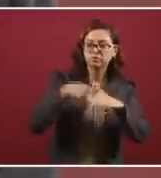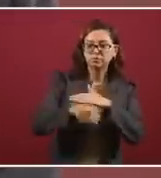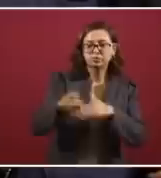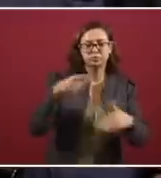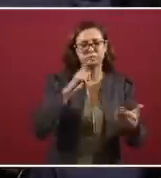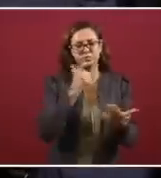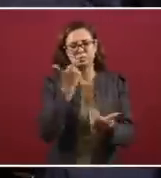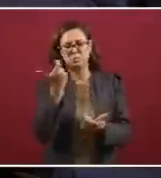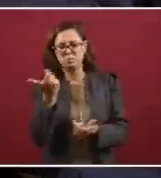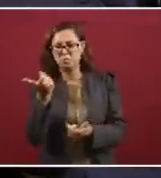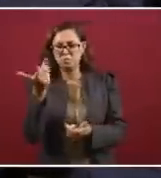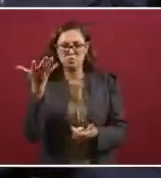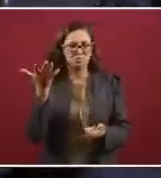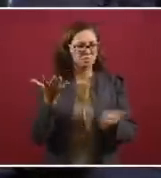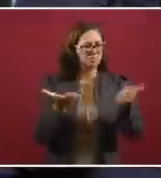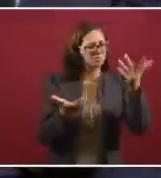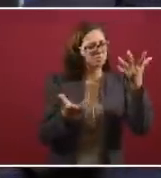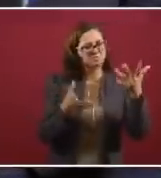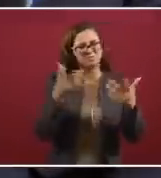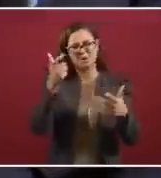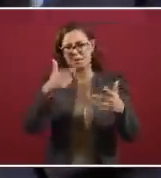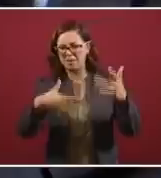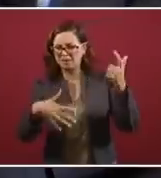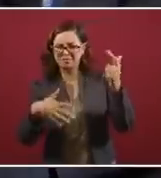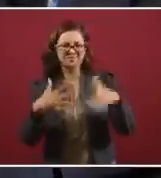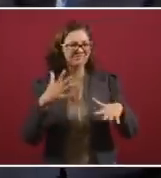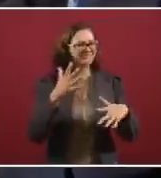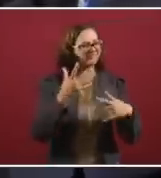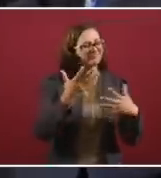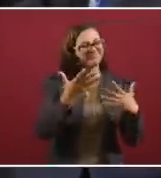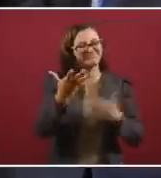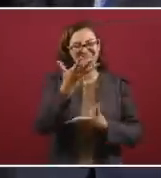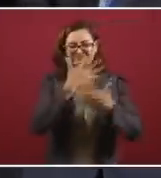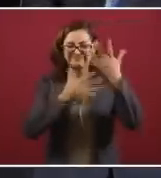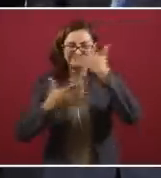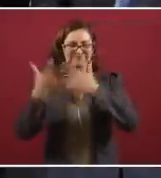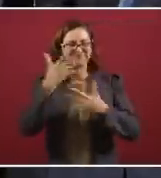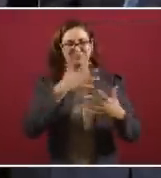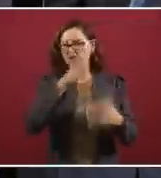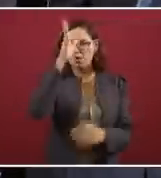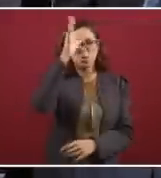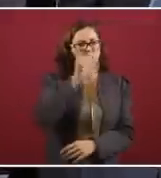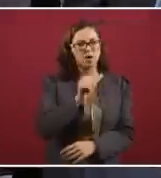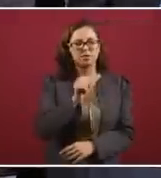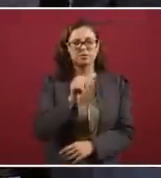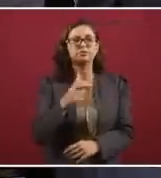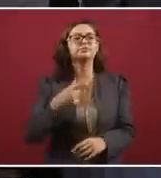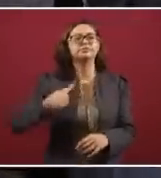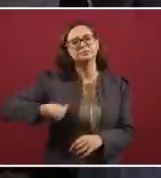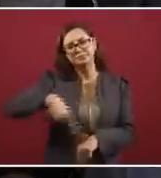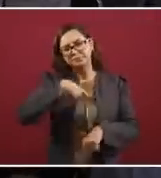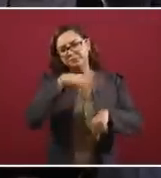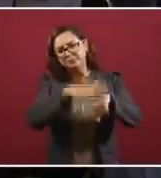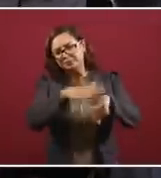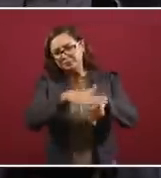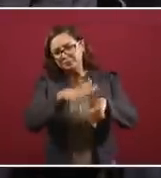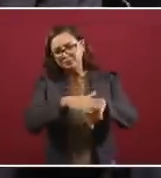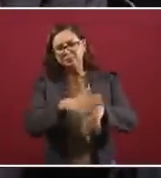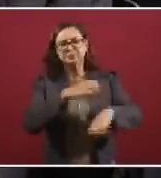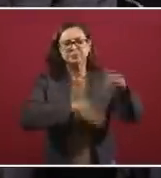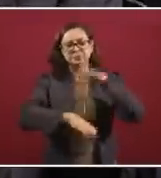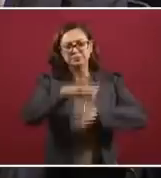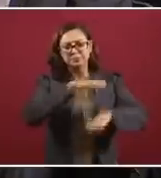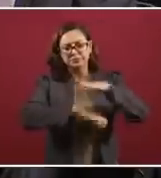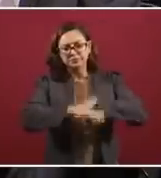Hicimos un llamado a los empresarios para buscar un